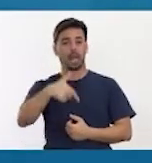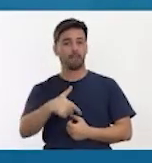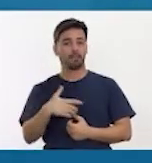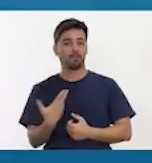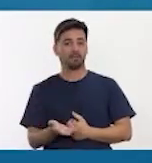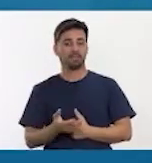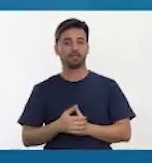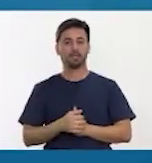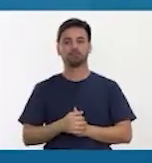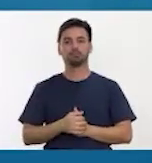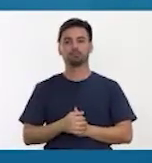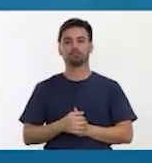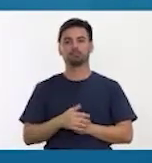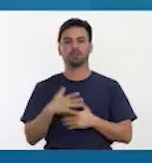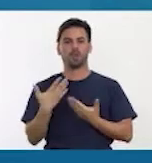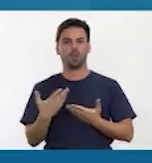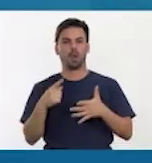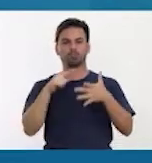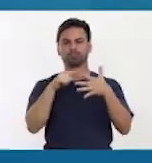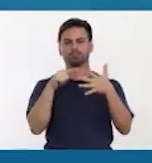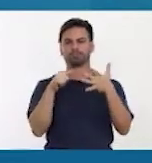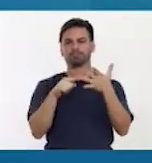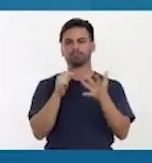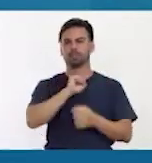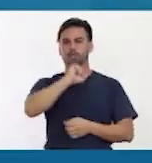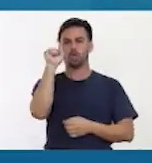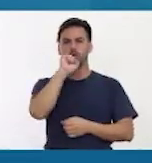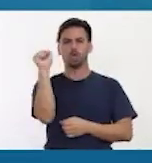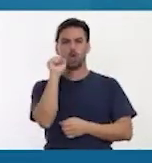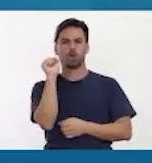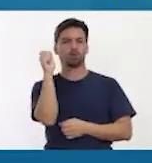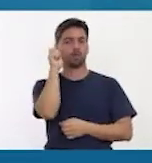Ejemplifique los logros de la experiencia socialista europea.